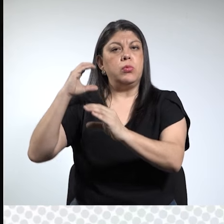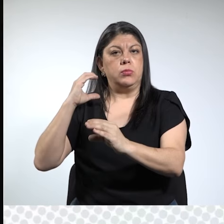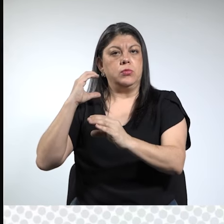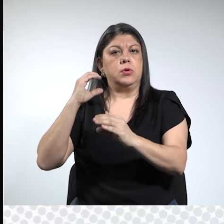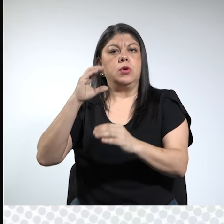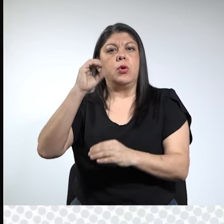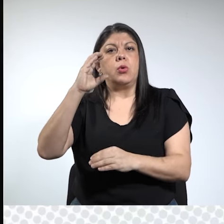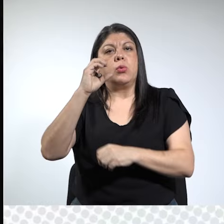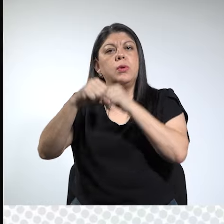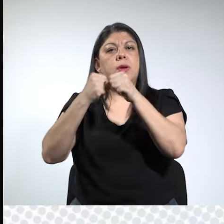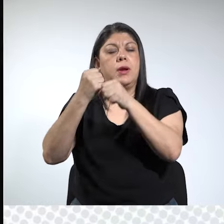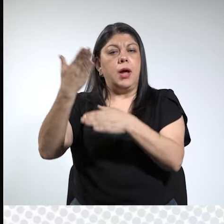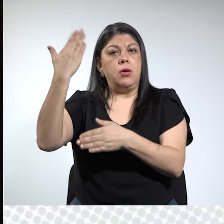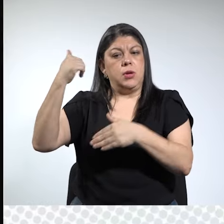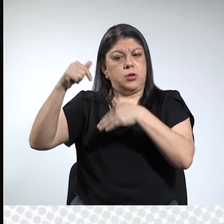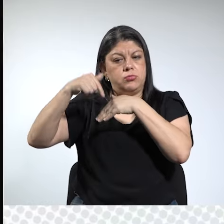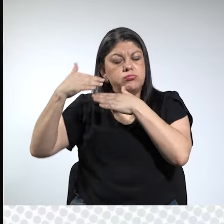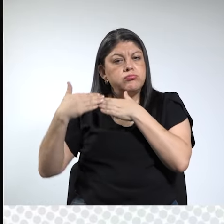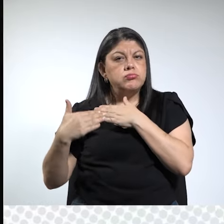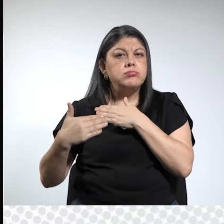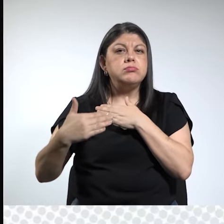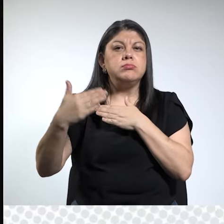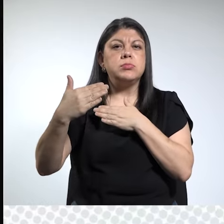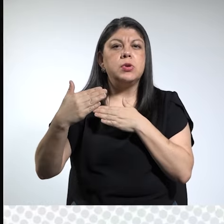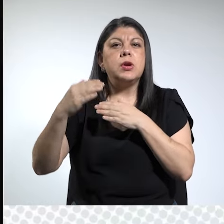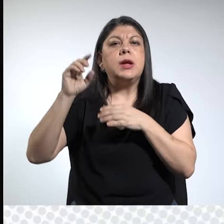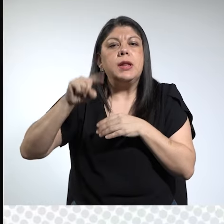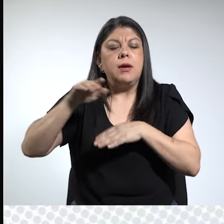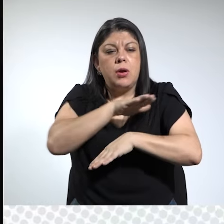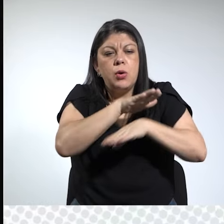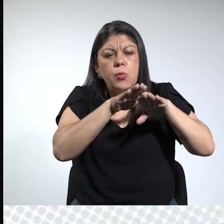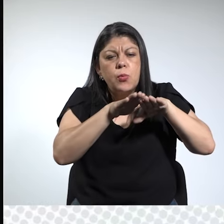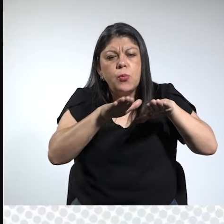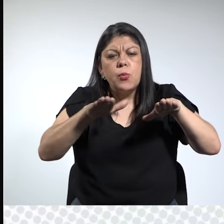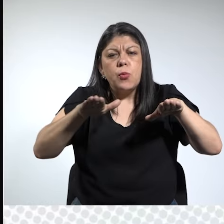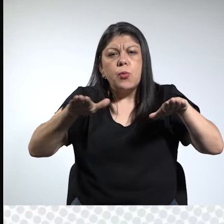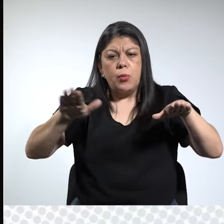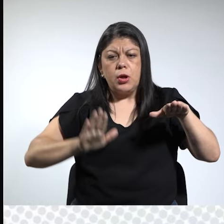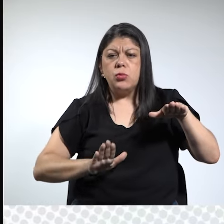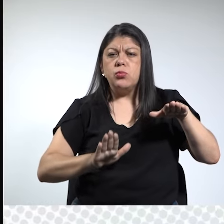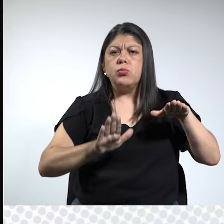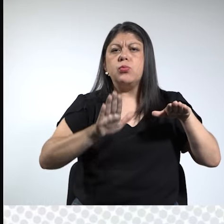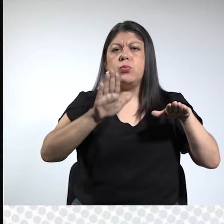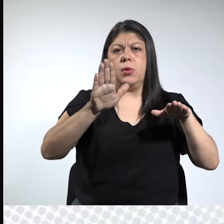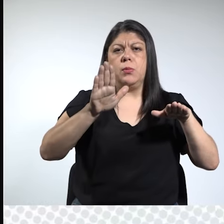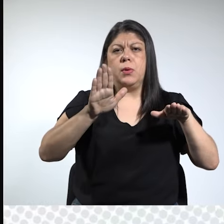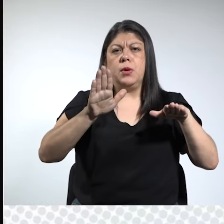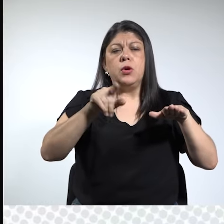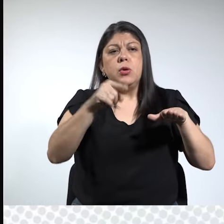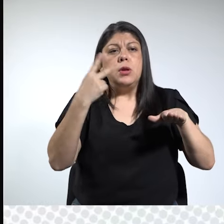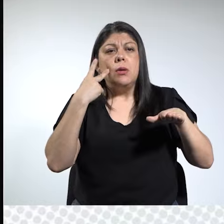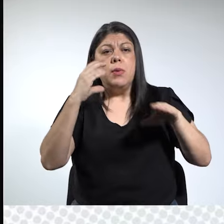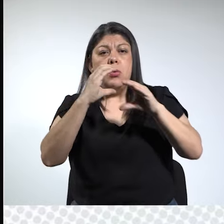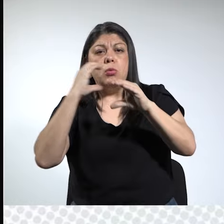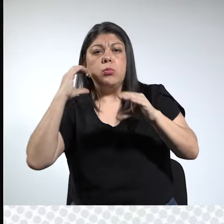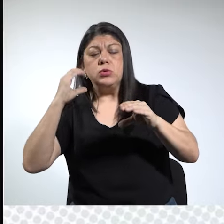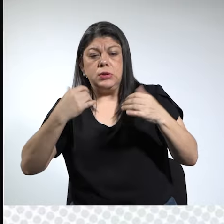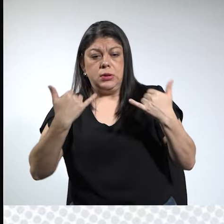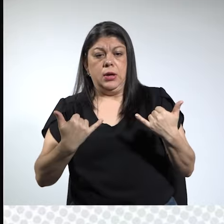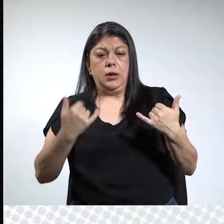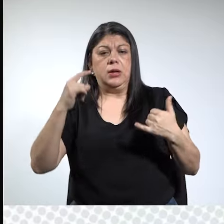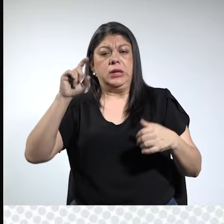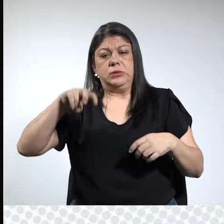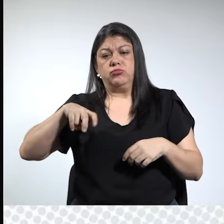de octubre del año pasado y en adelante, sean de piso plano, con rampa. Porque si usted mira los autobuses actuales,